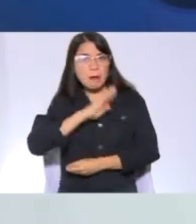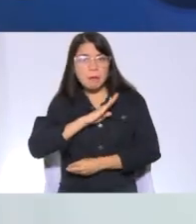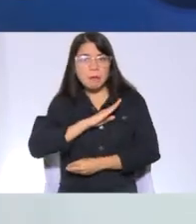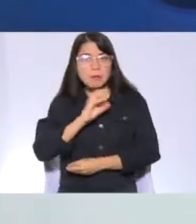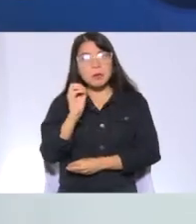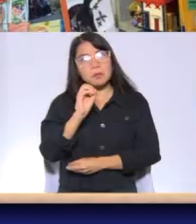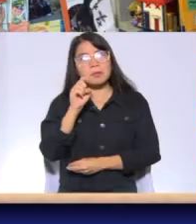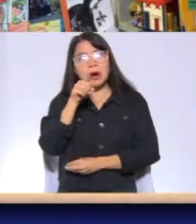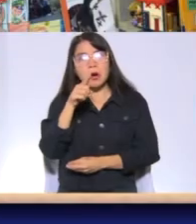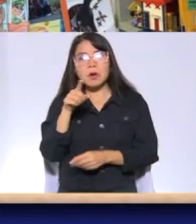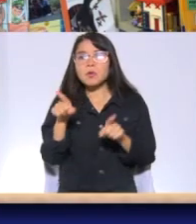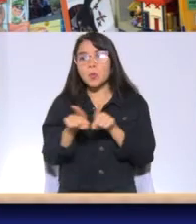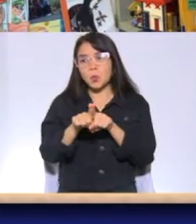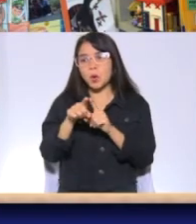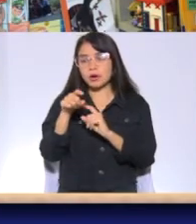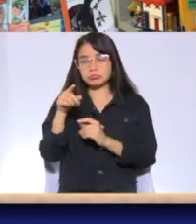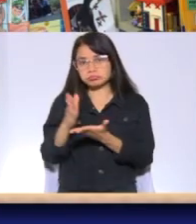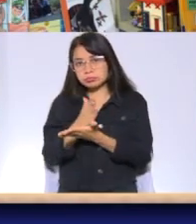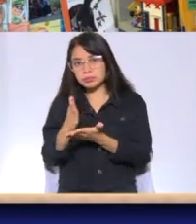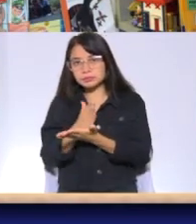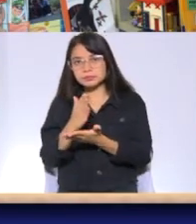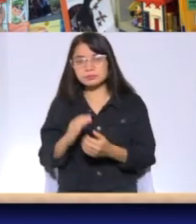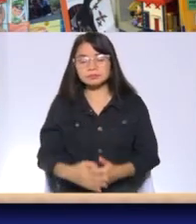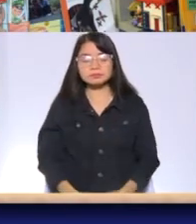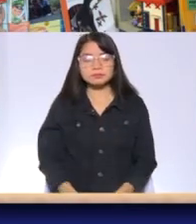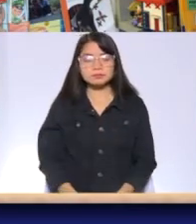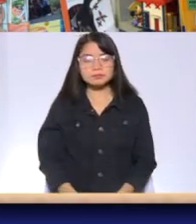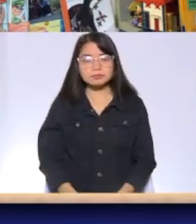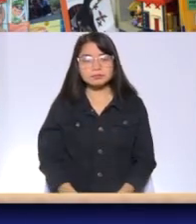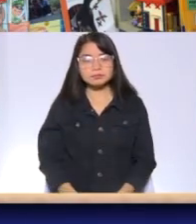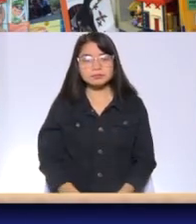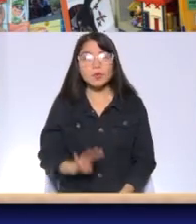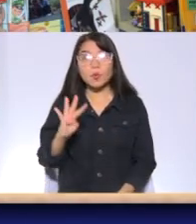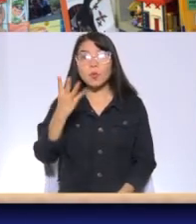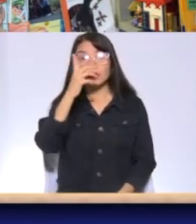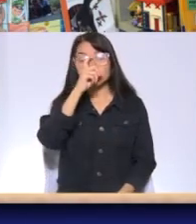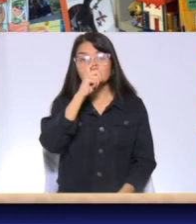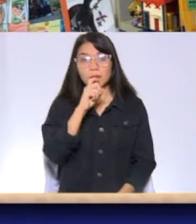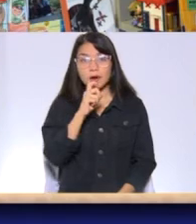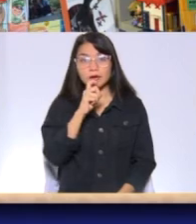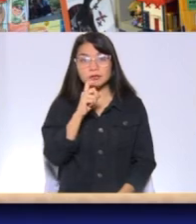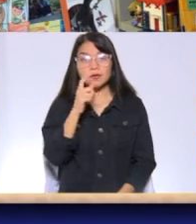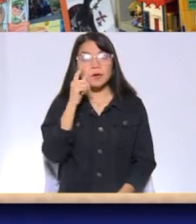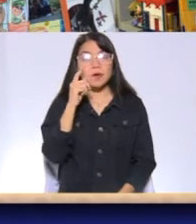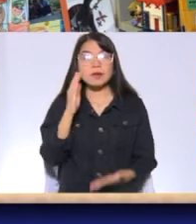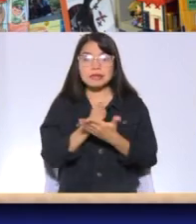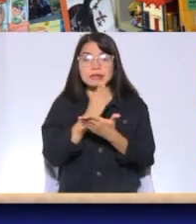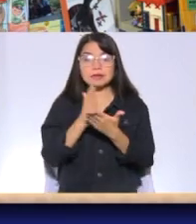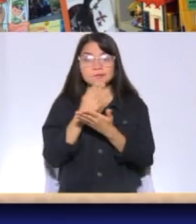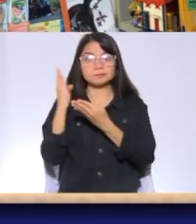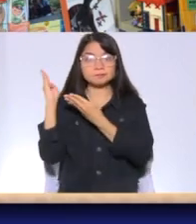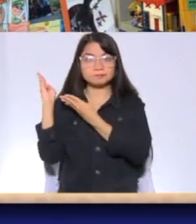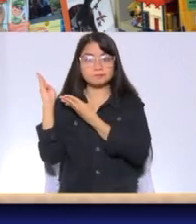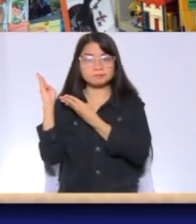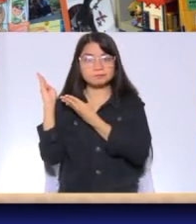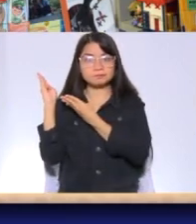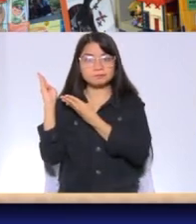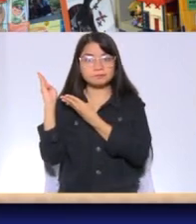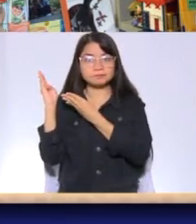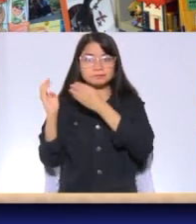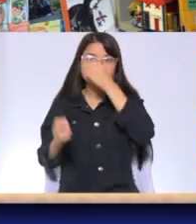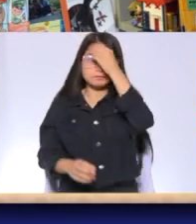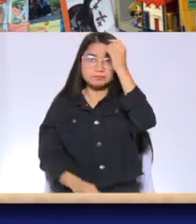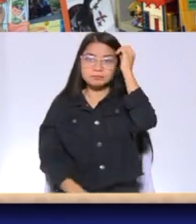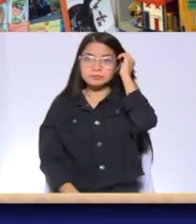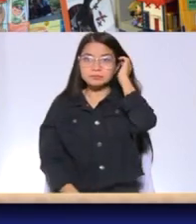lector. Para el cuarto año, a los niños nunca nos creen nada. Ese es un título bastante particular, ¿verdad? Porque los